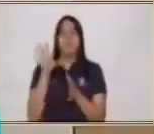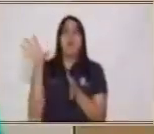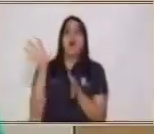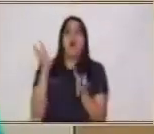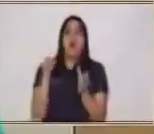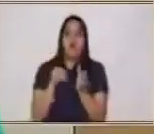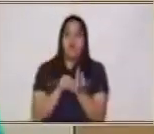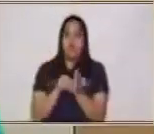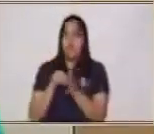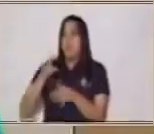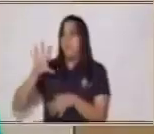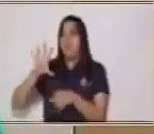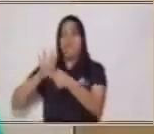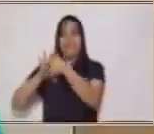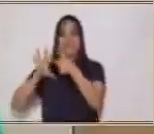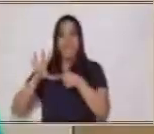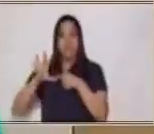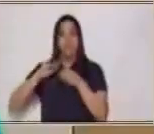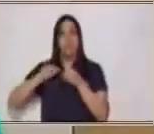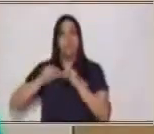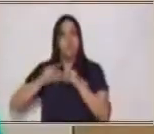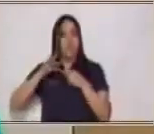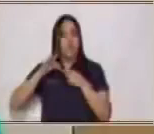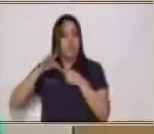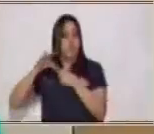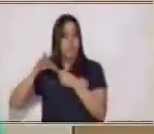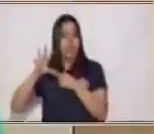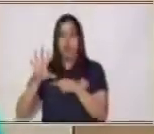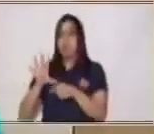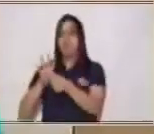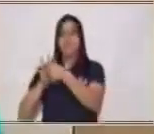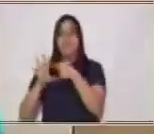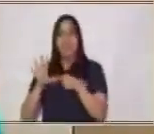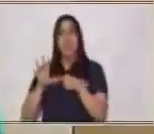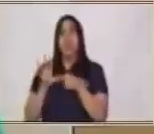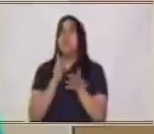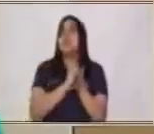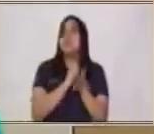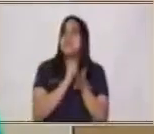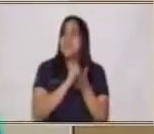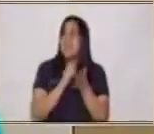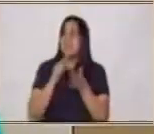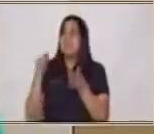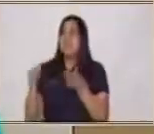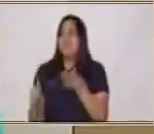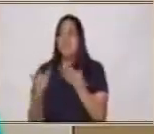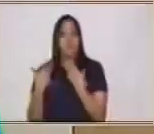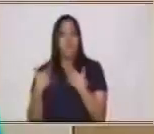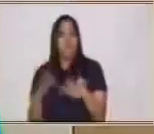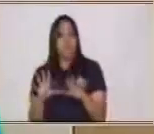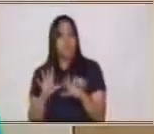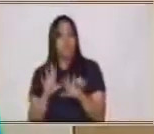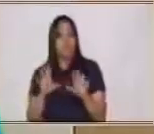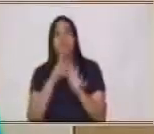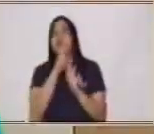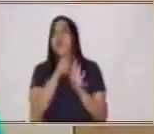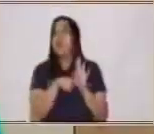fue nuestro factor de reducción, y escribimos nuestras raíces en resta.